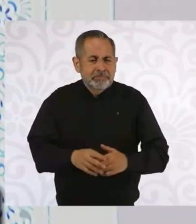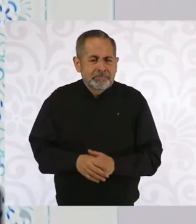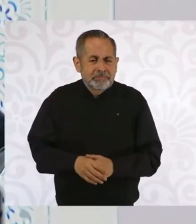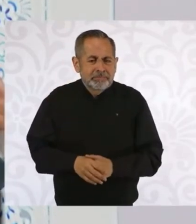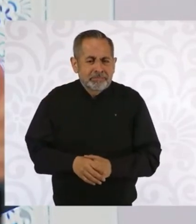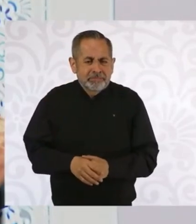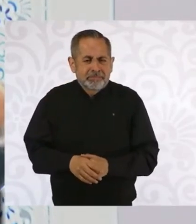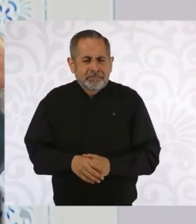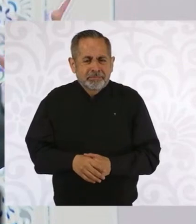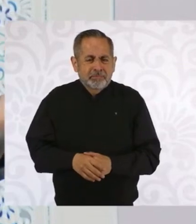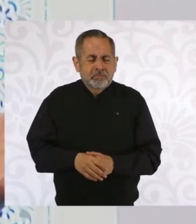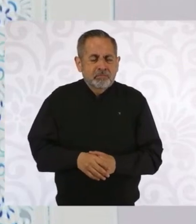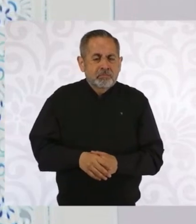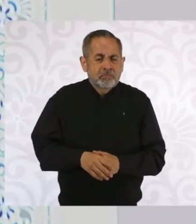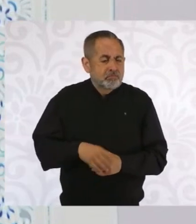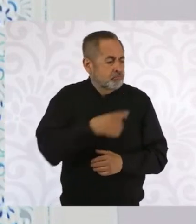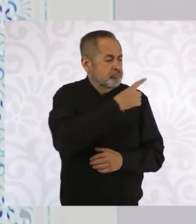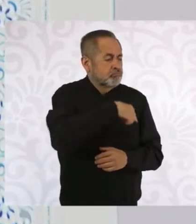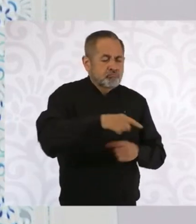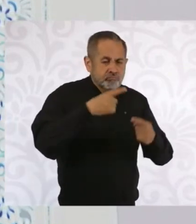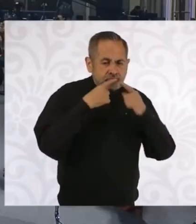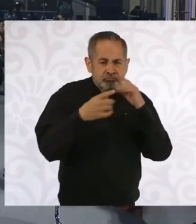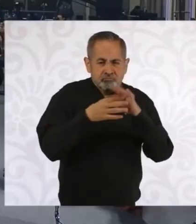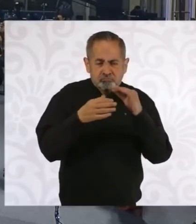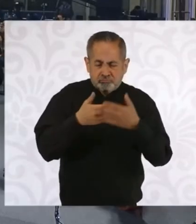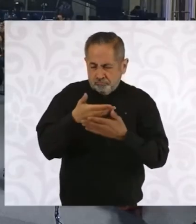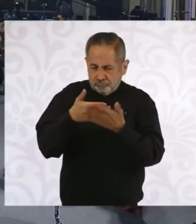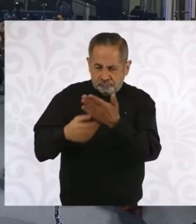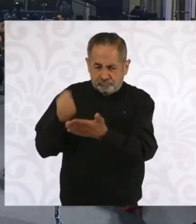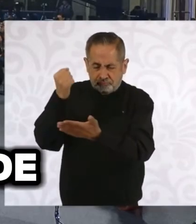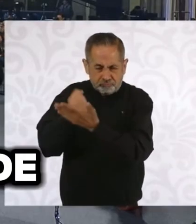Cuando hay resoluciones que tienen impactos.